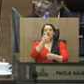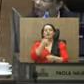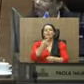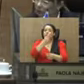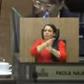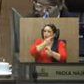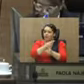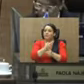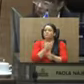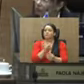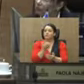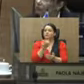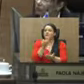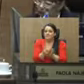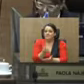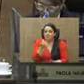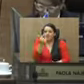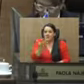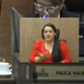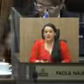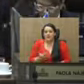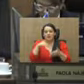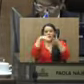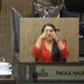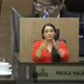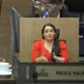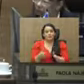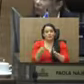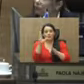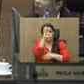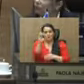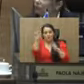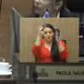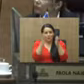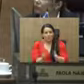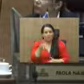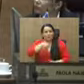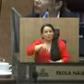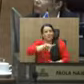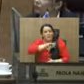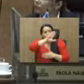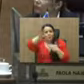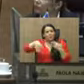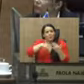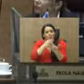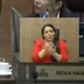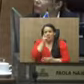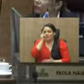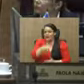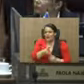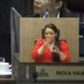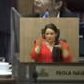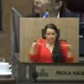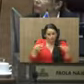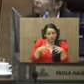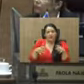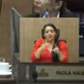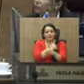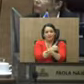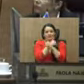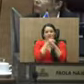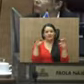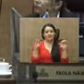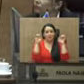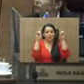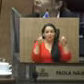finanzas. Estudiantes, costarricenses, aquí estamos todos en el mismo bando, en defensa de la